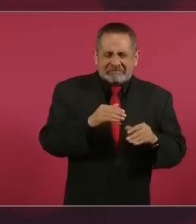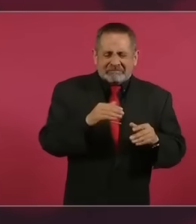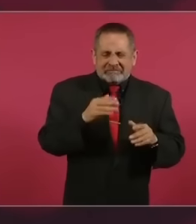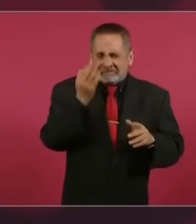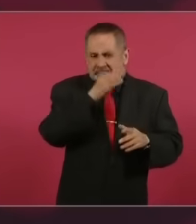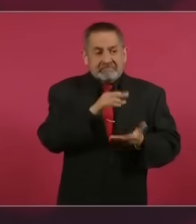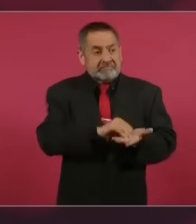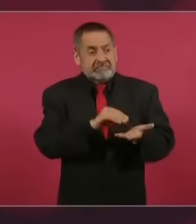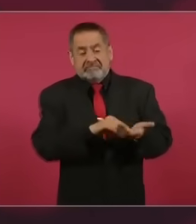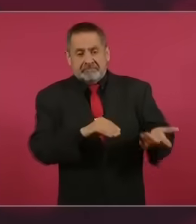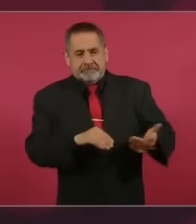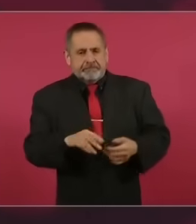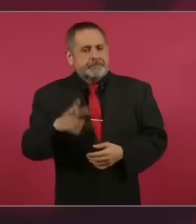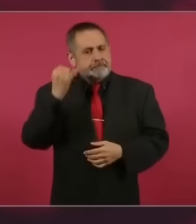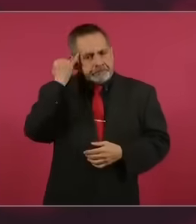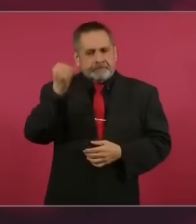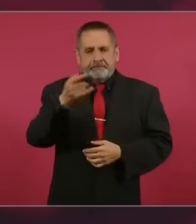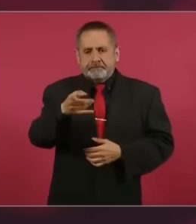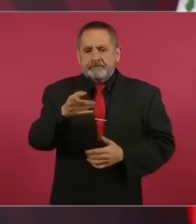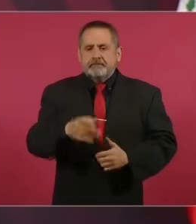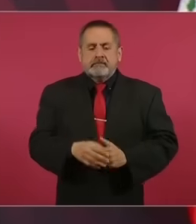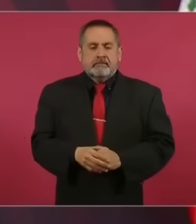Imagínense,